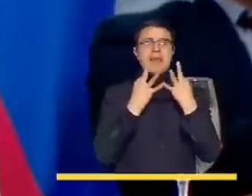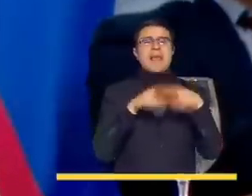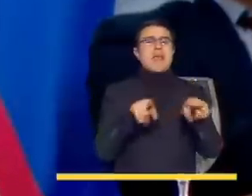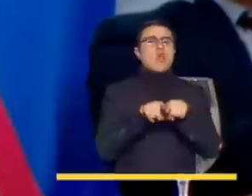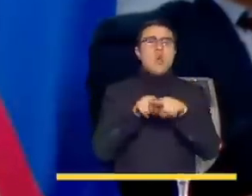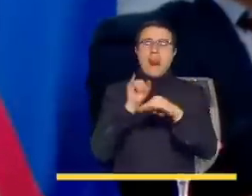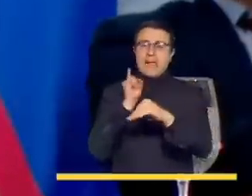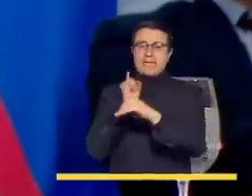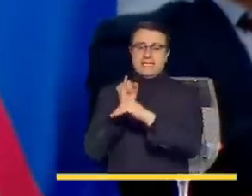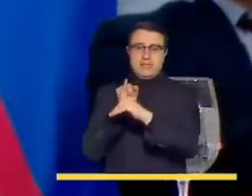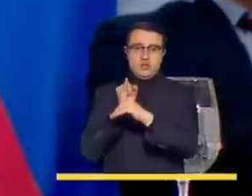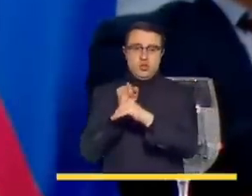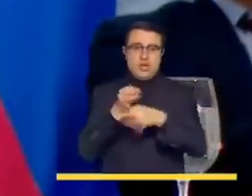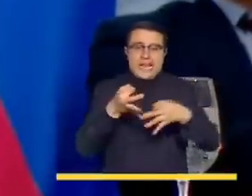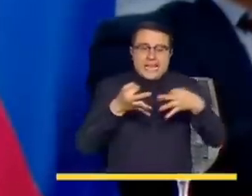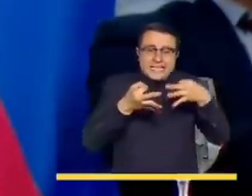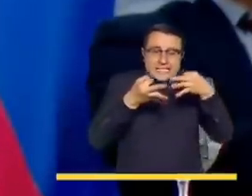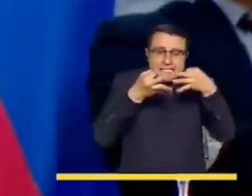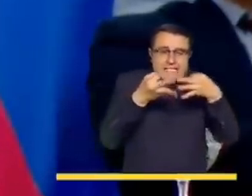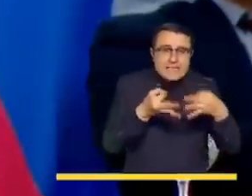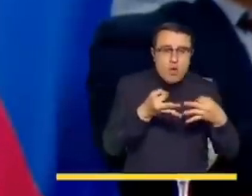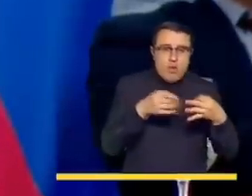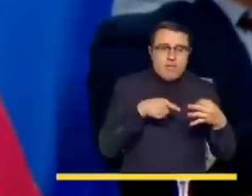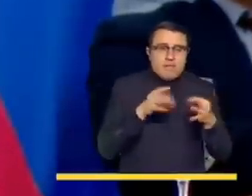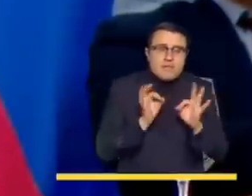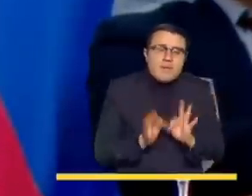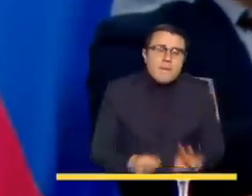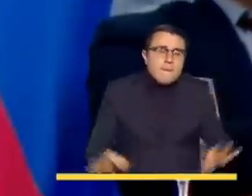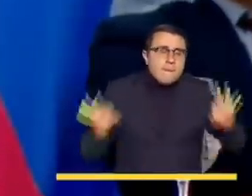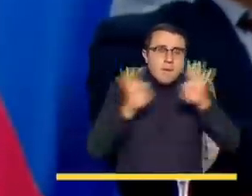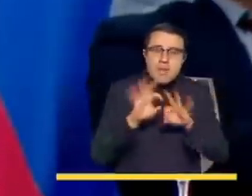de seguridad social más importante que tenemos.